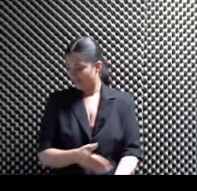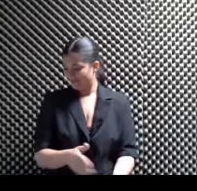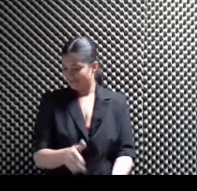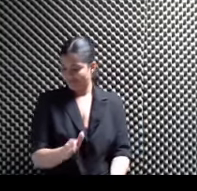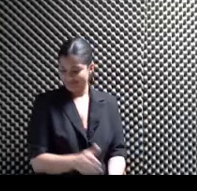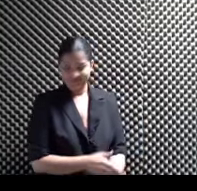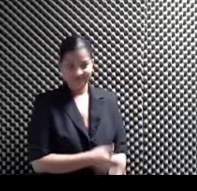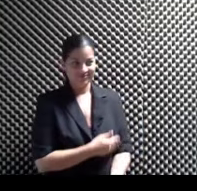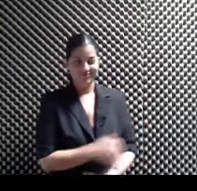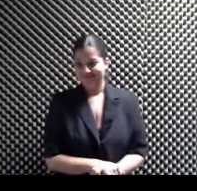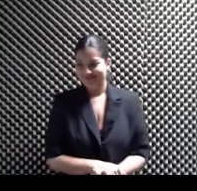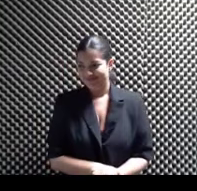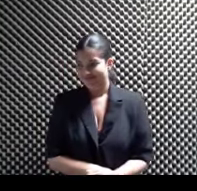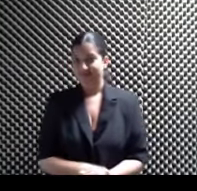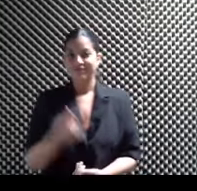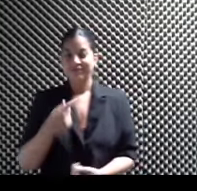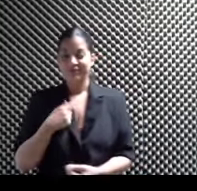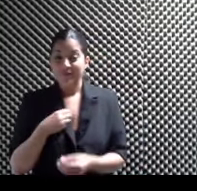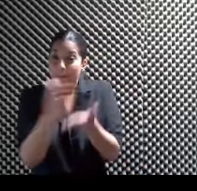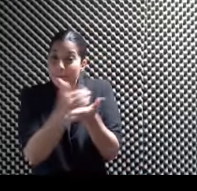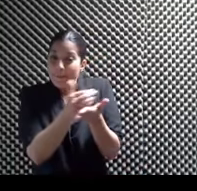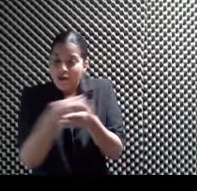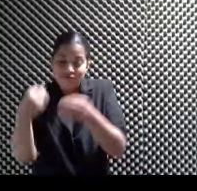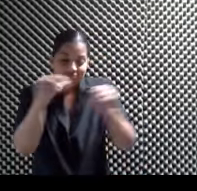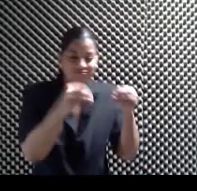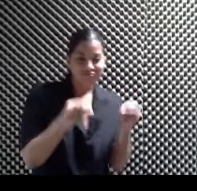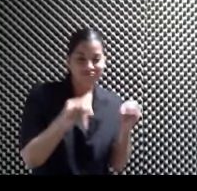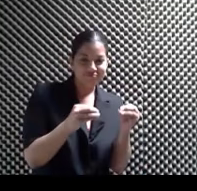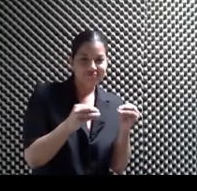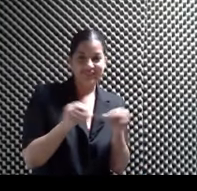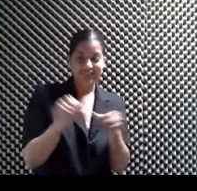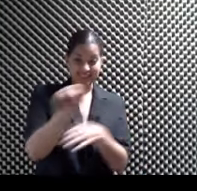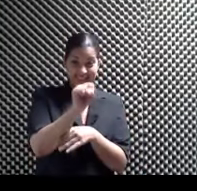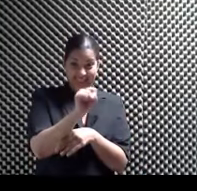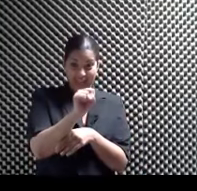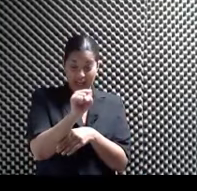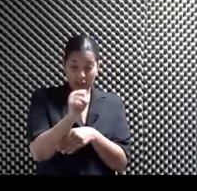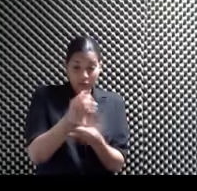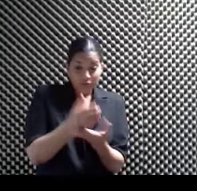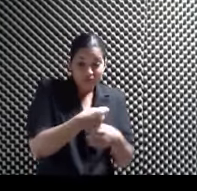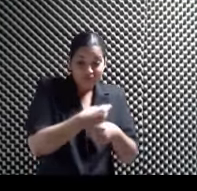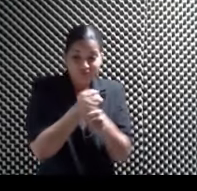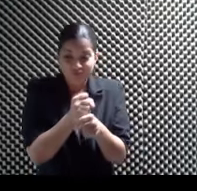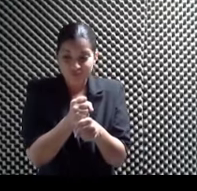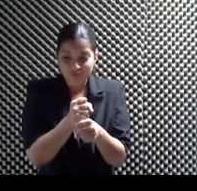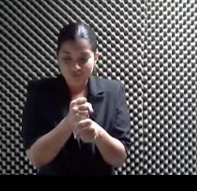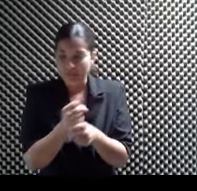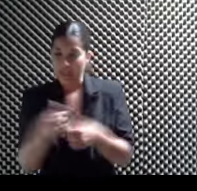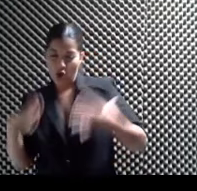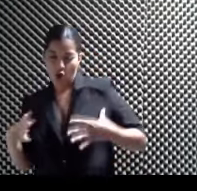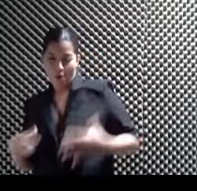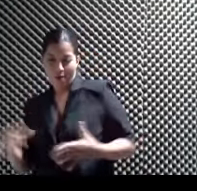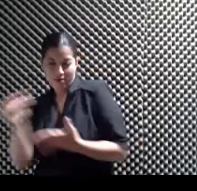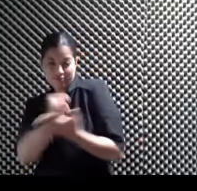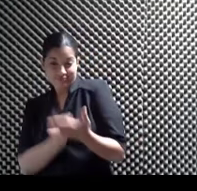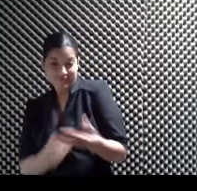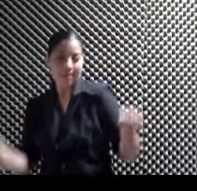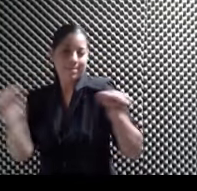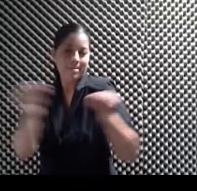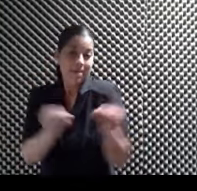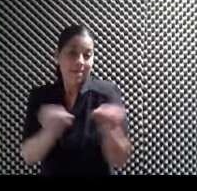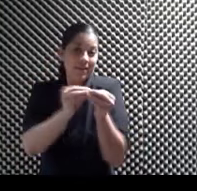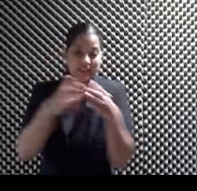Yo quiero vender más bizcochos Yo quiero arreglar más carros Yo quiero diseñar más ropa Yo quiero recortar más clientes